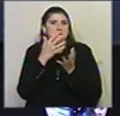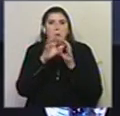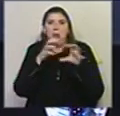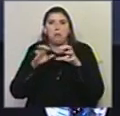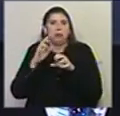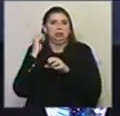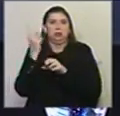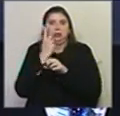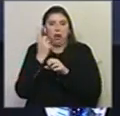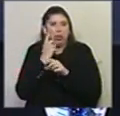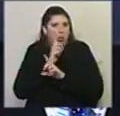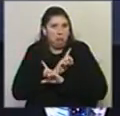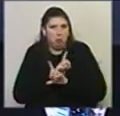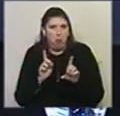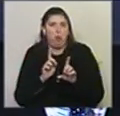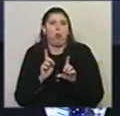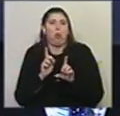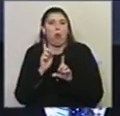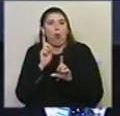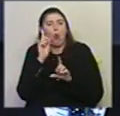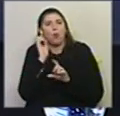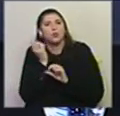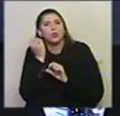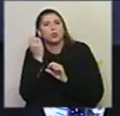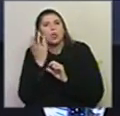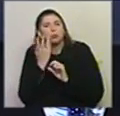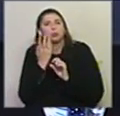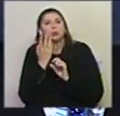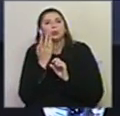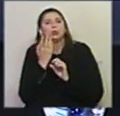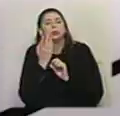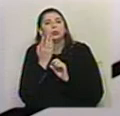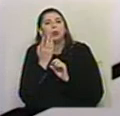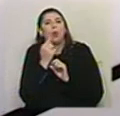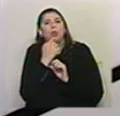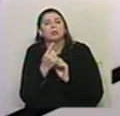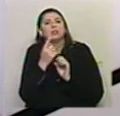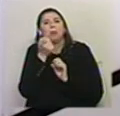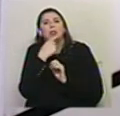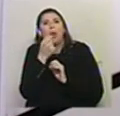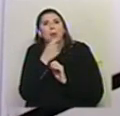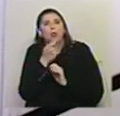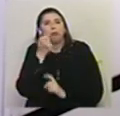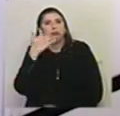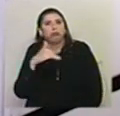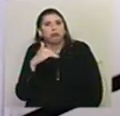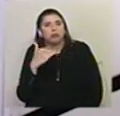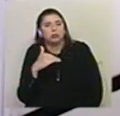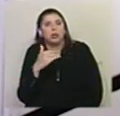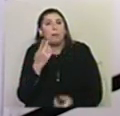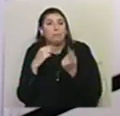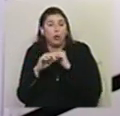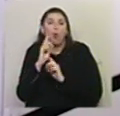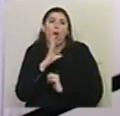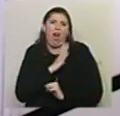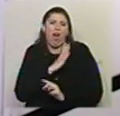claridad el concepto de medicamento de alto costo, pero sin embargo hay algunos